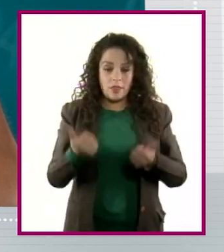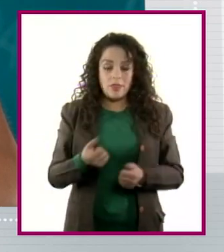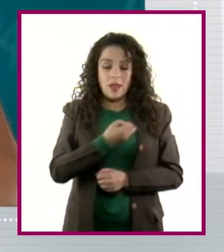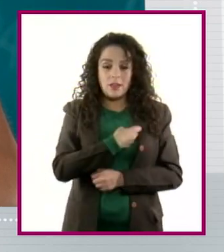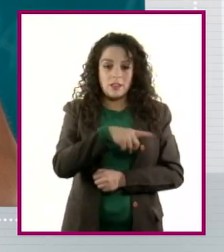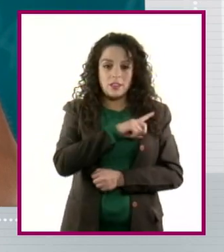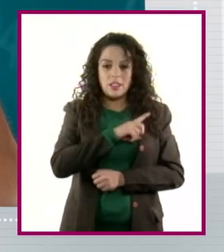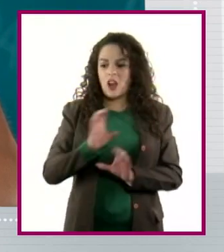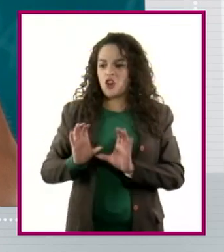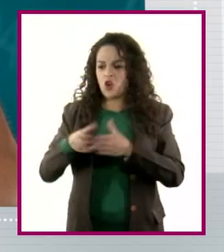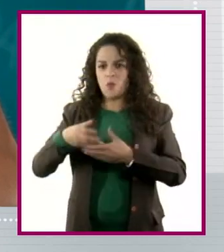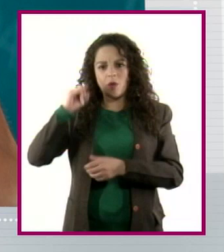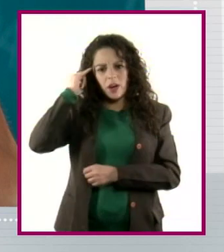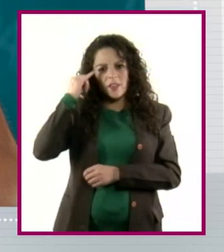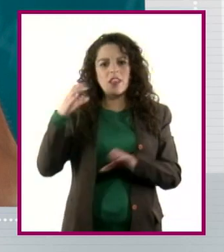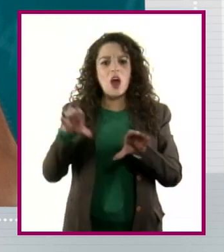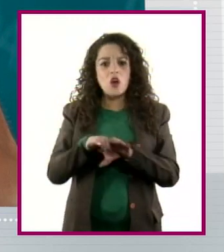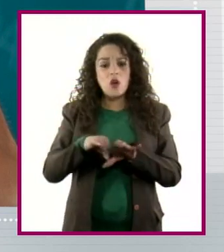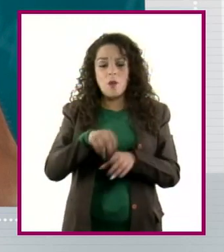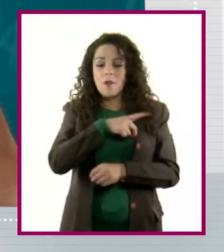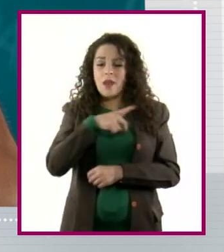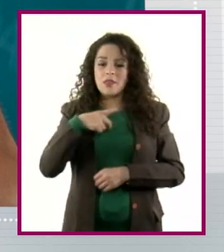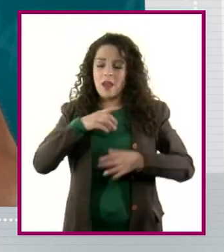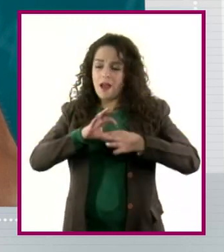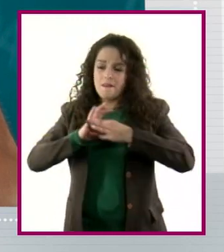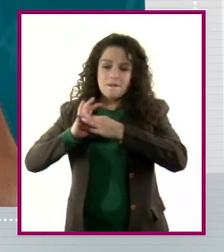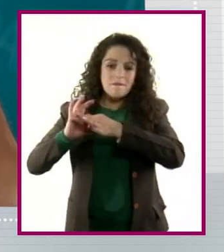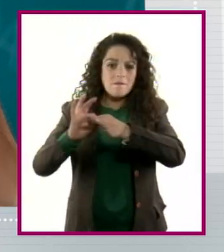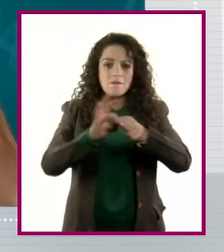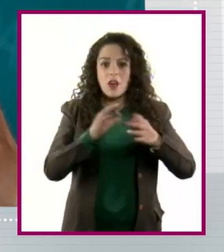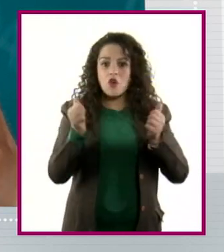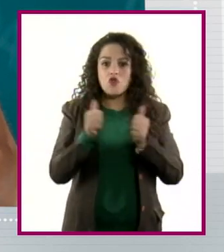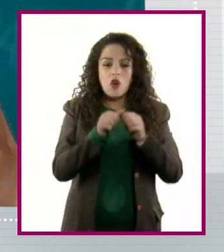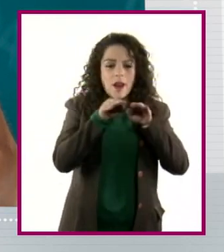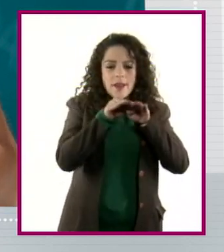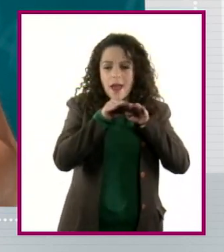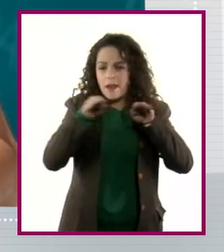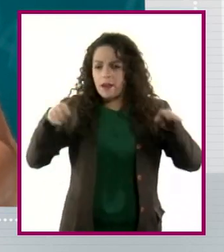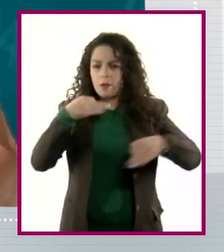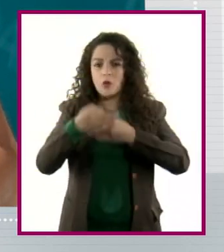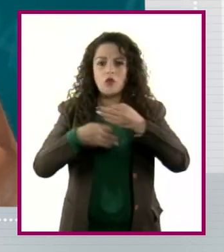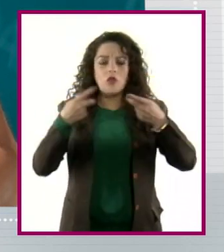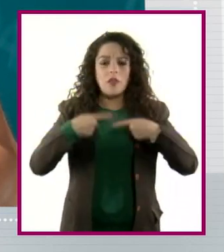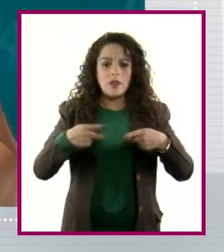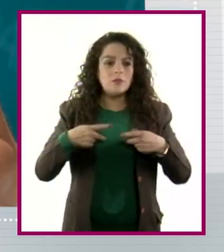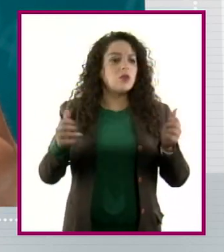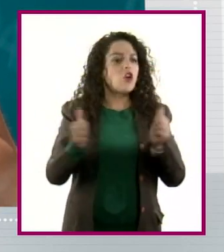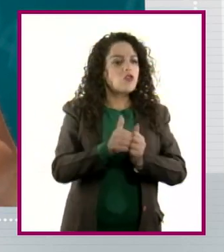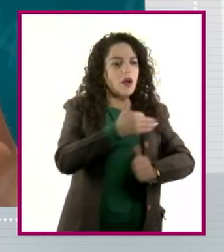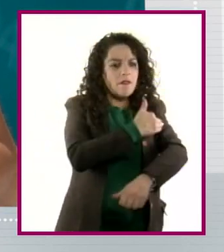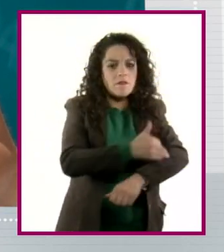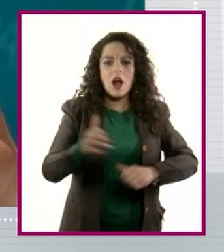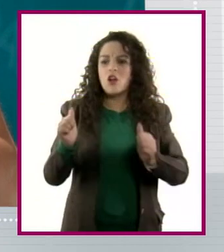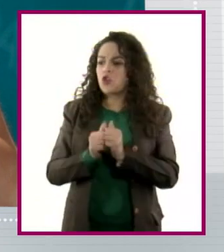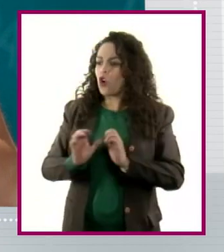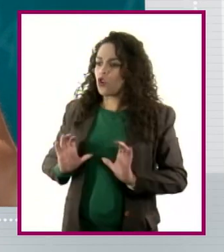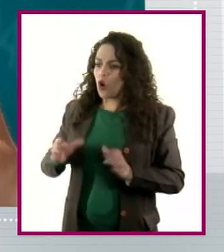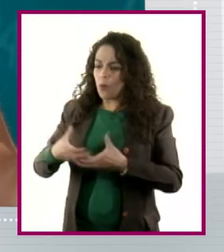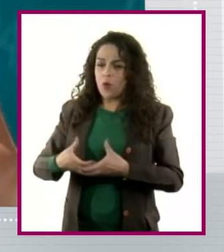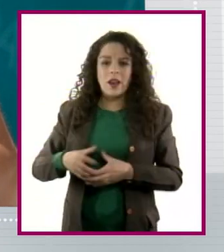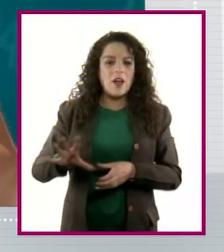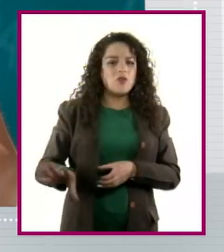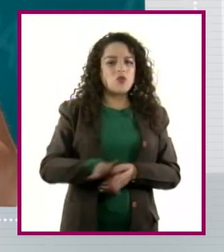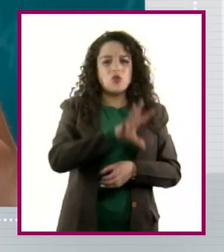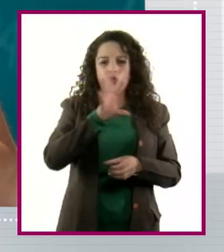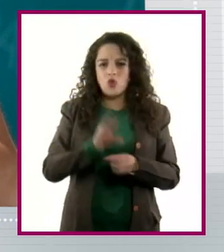indígenas como la relación de profunda armonía y equilibrio de las personas, consigo mismas, con las familias, con las comunidades, con todos los